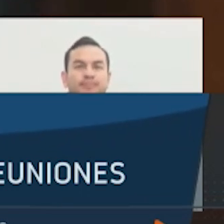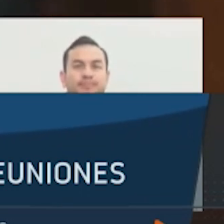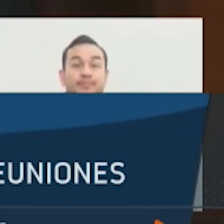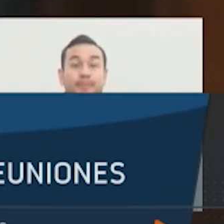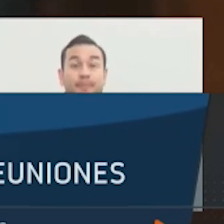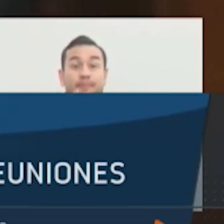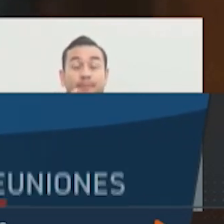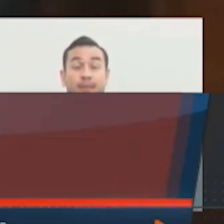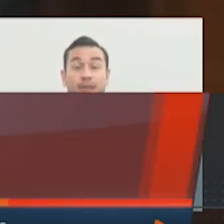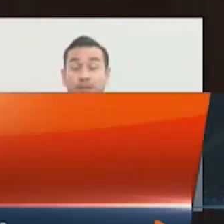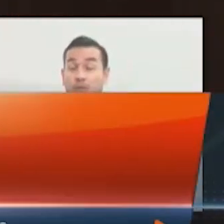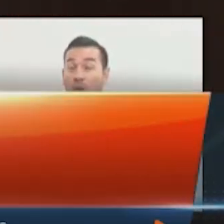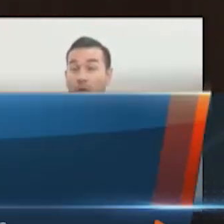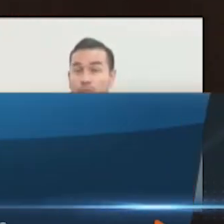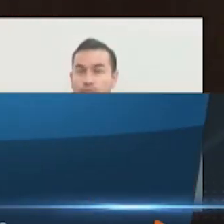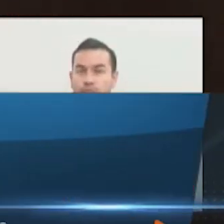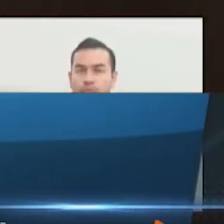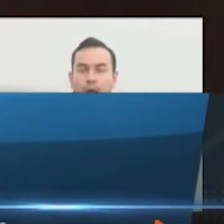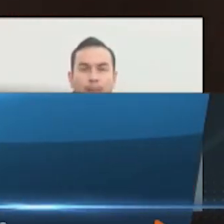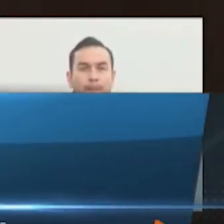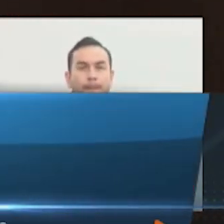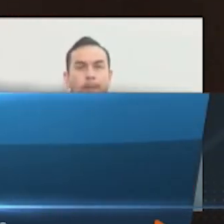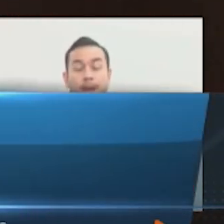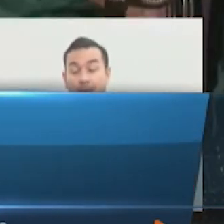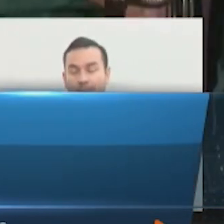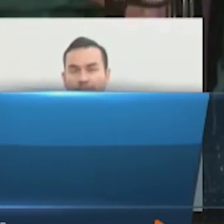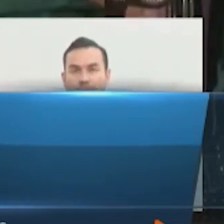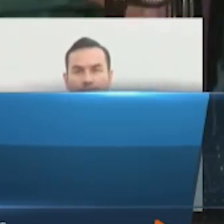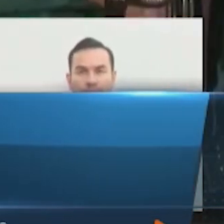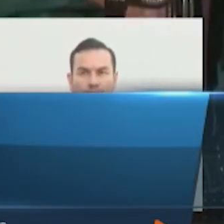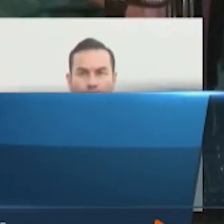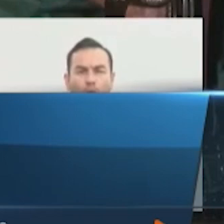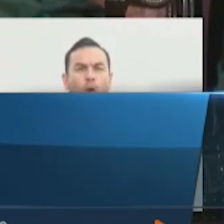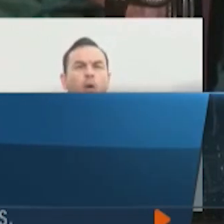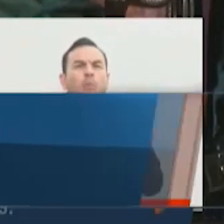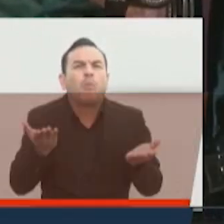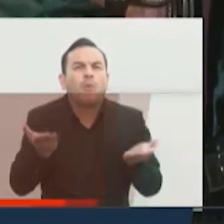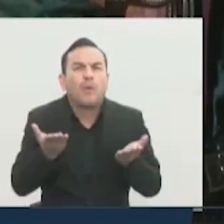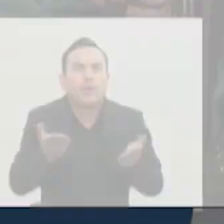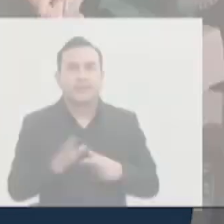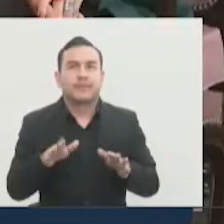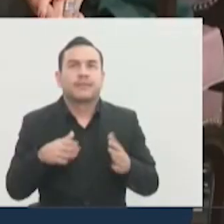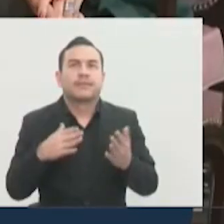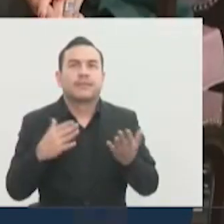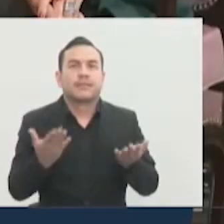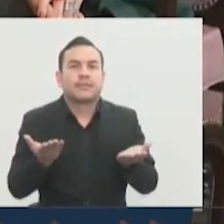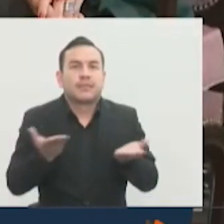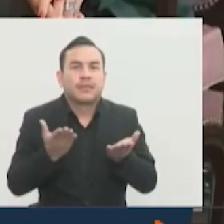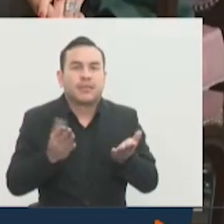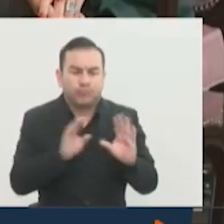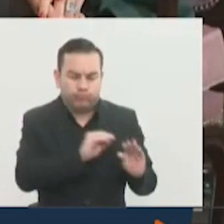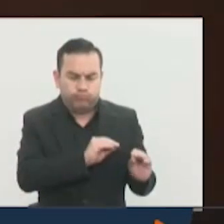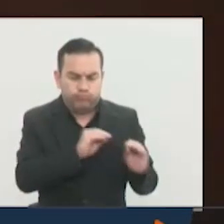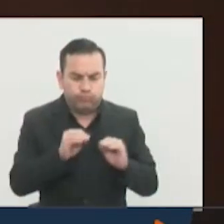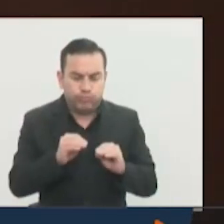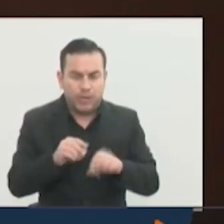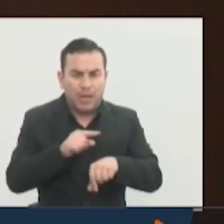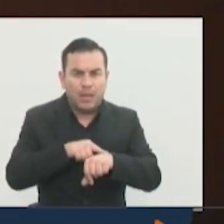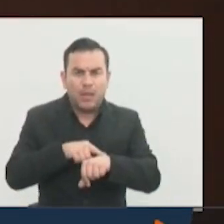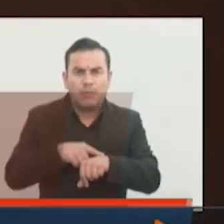la situación en términos de de paz en El Salvador es diametralmente distinta como era antes tuvimos que actuar